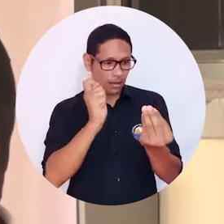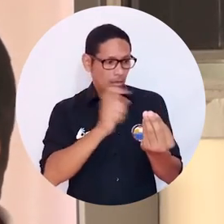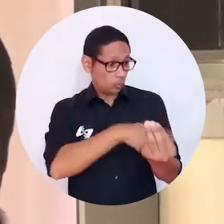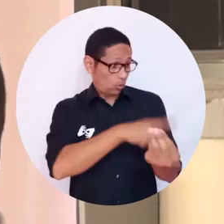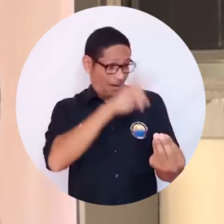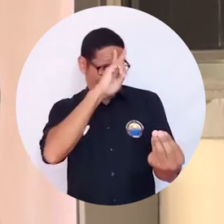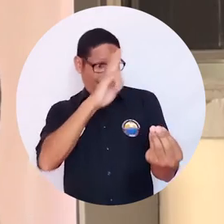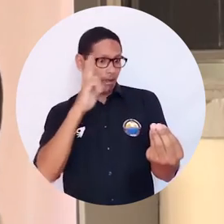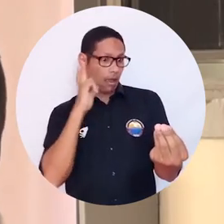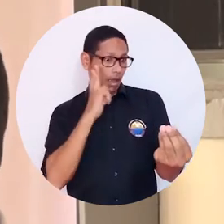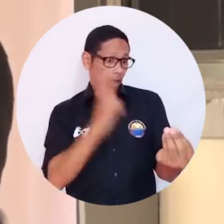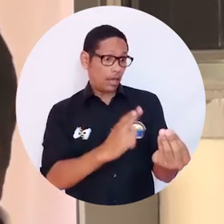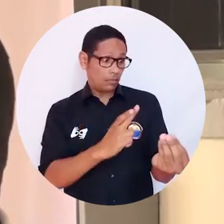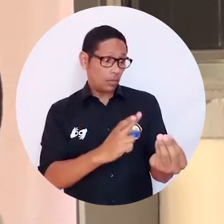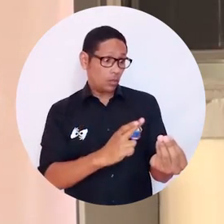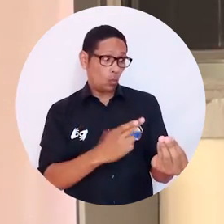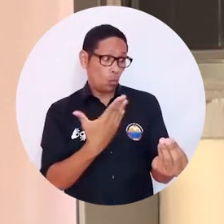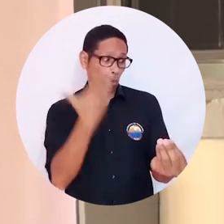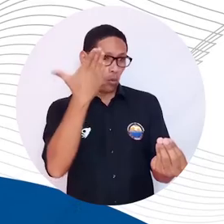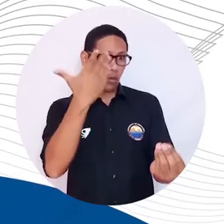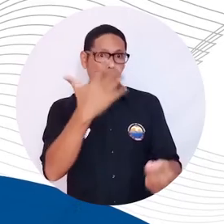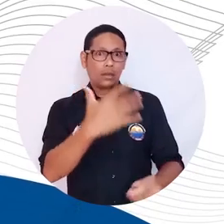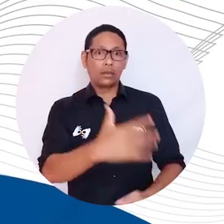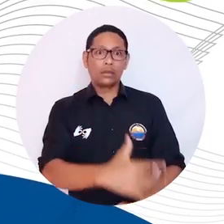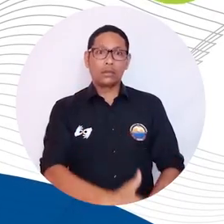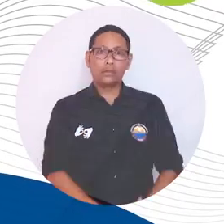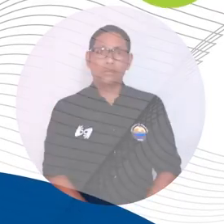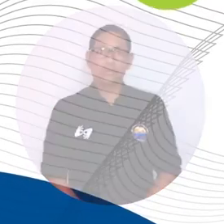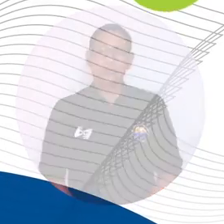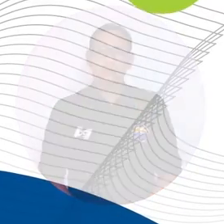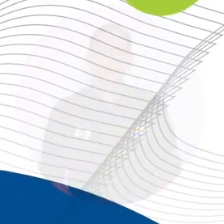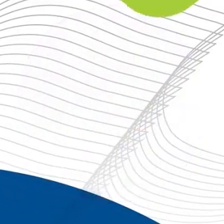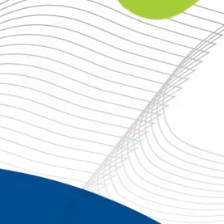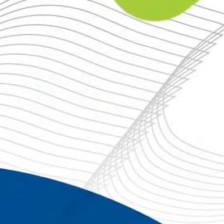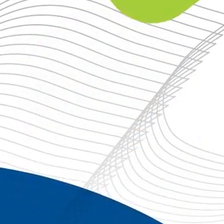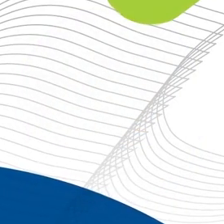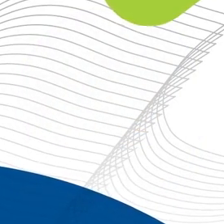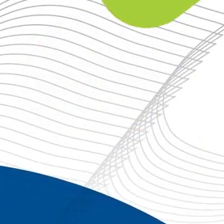labor sindical al interior de la Universidad del Magdalena.